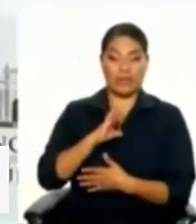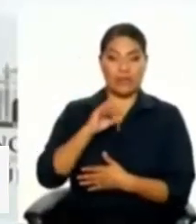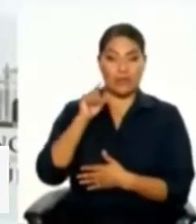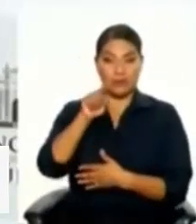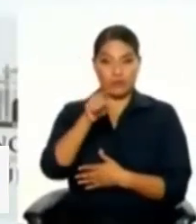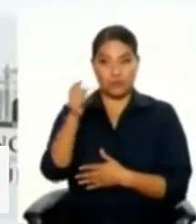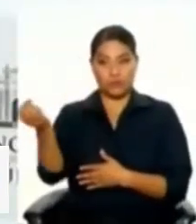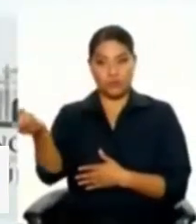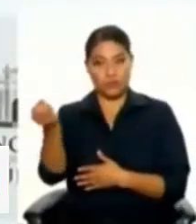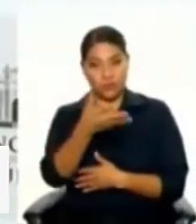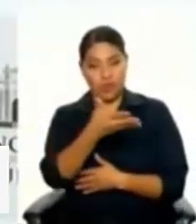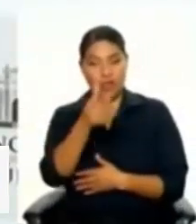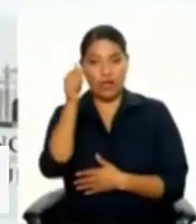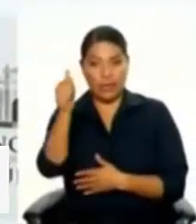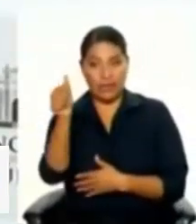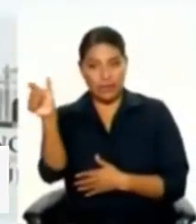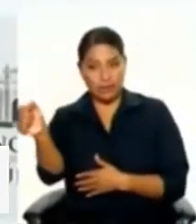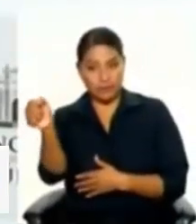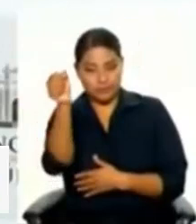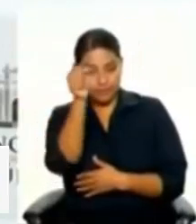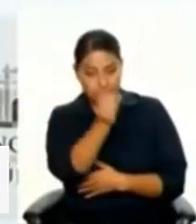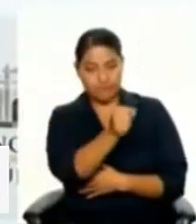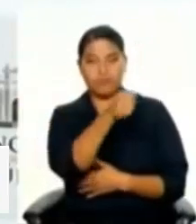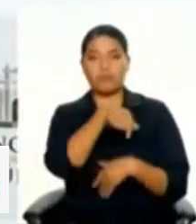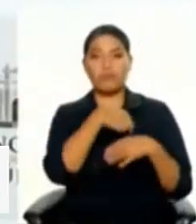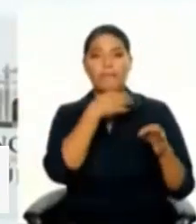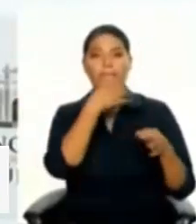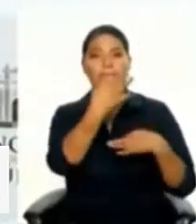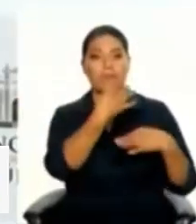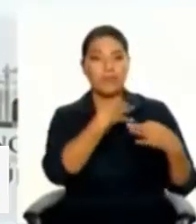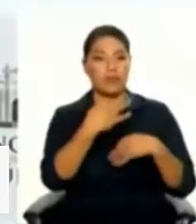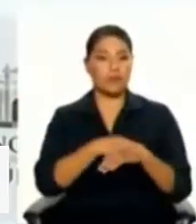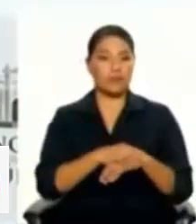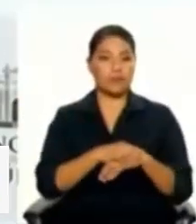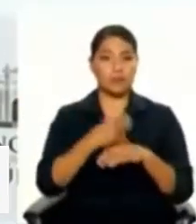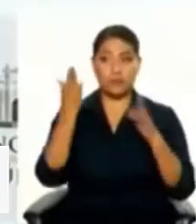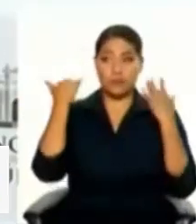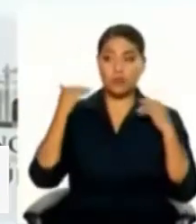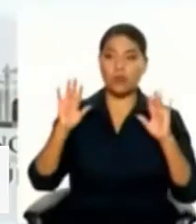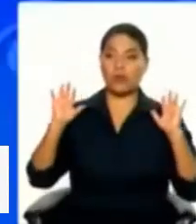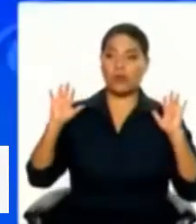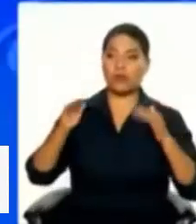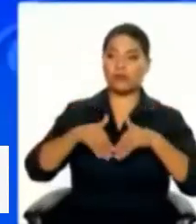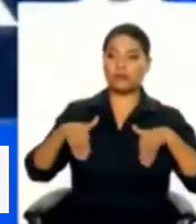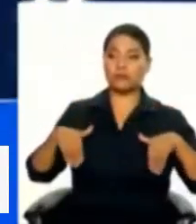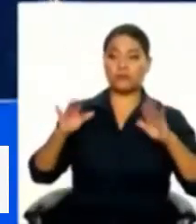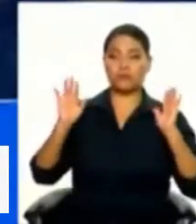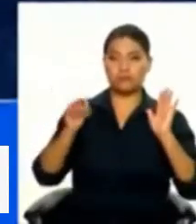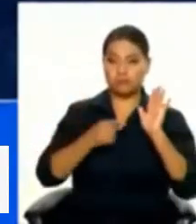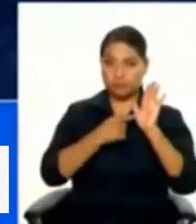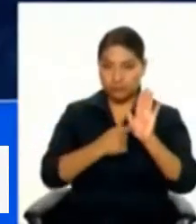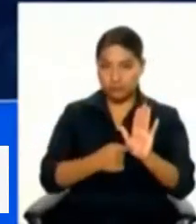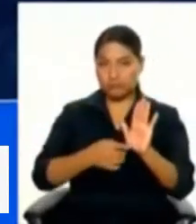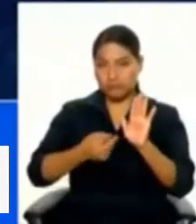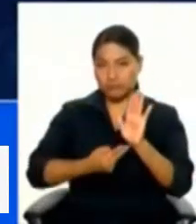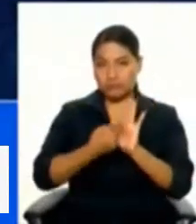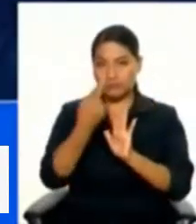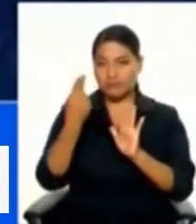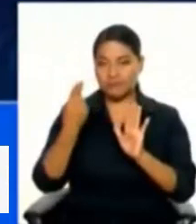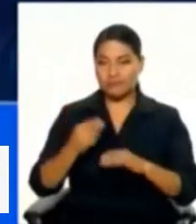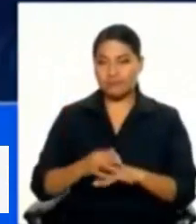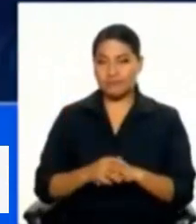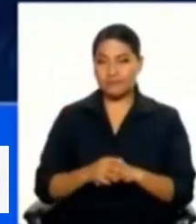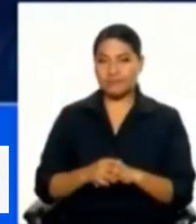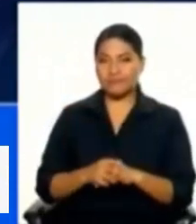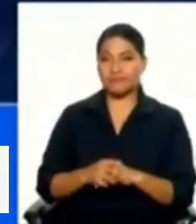y explique las veces que sean necesarios. Quien nada debe, nada teme. Mediante su cuenta de Twitter,